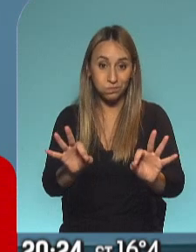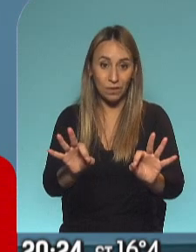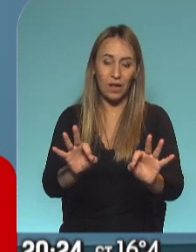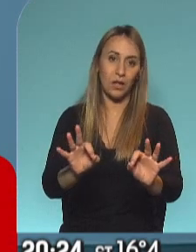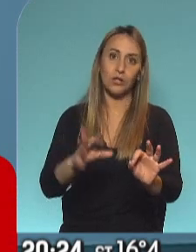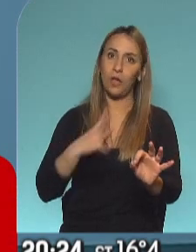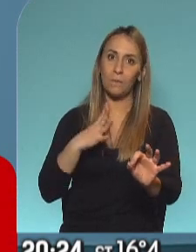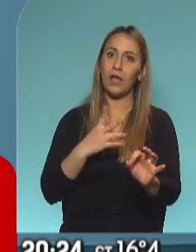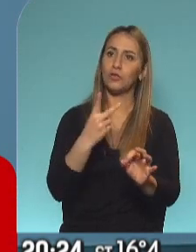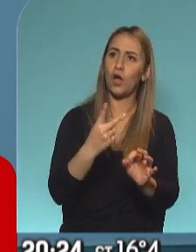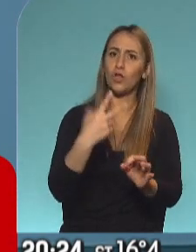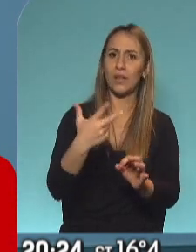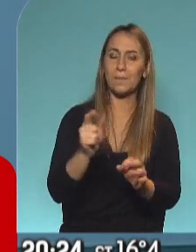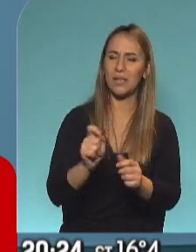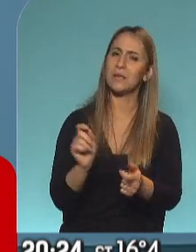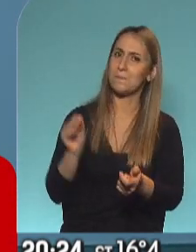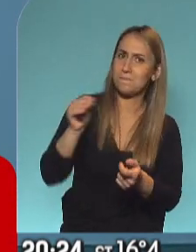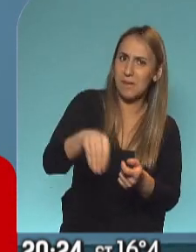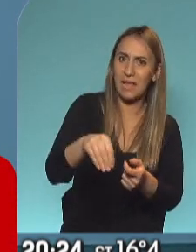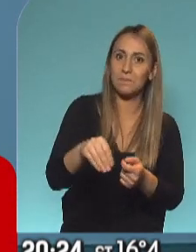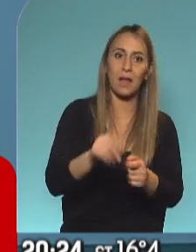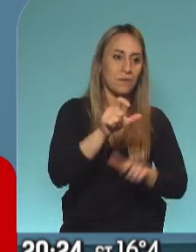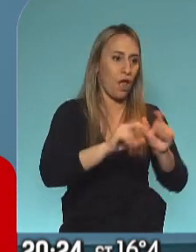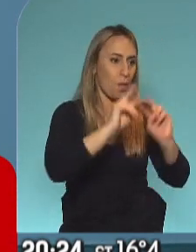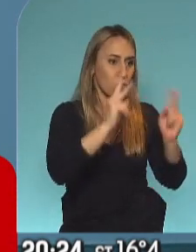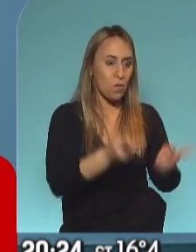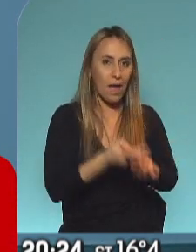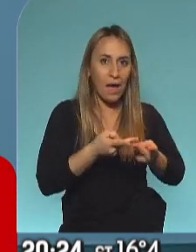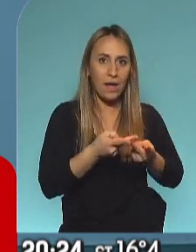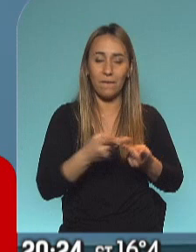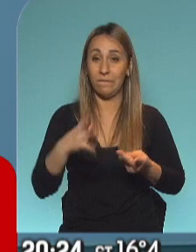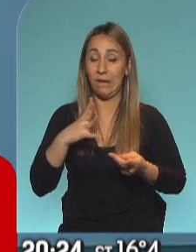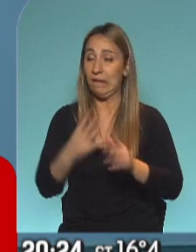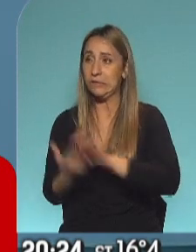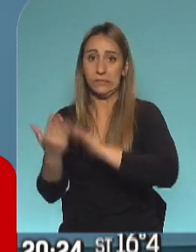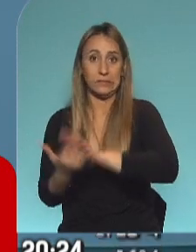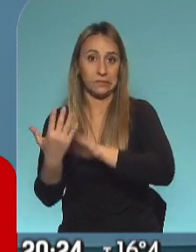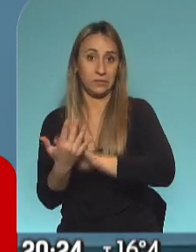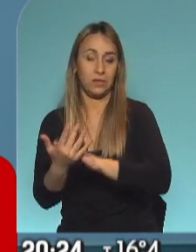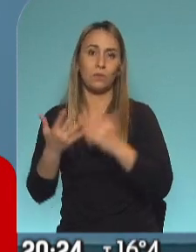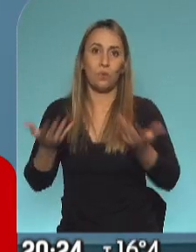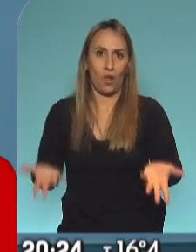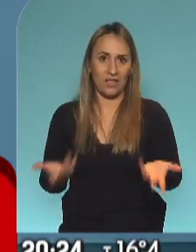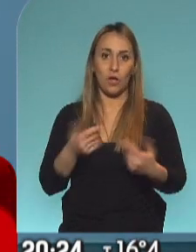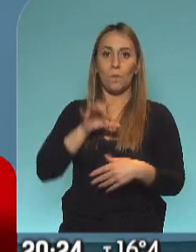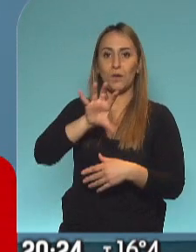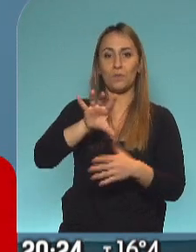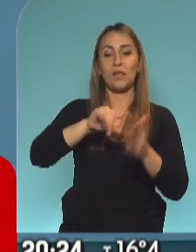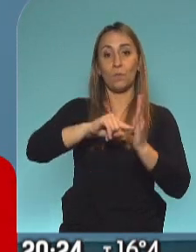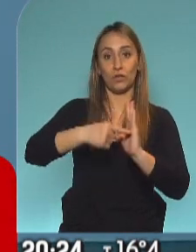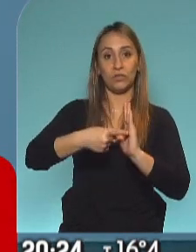meses fallecidos en forma atrasada. ¿Qué hizo la provincia? La provincia lo que hizo es